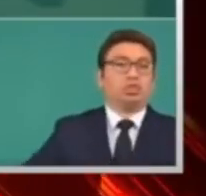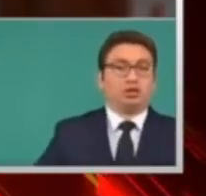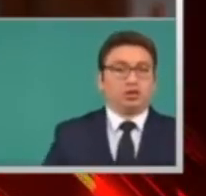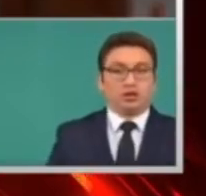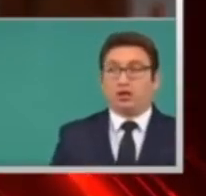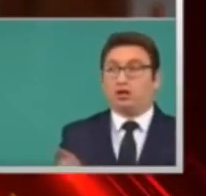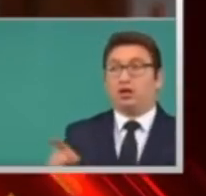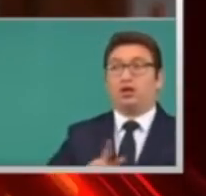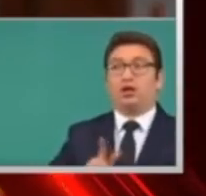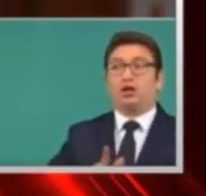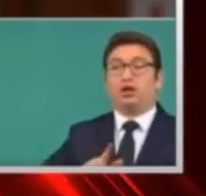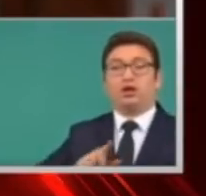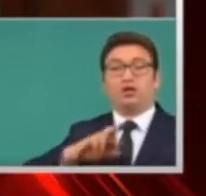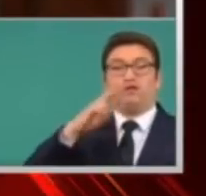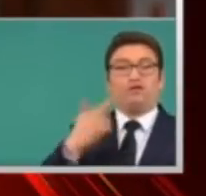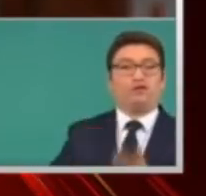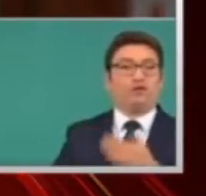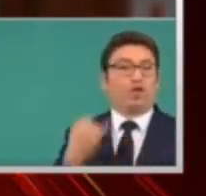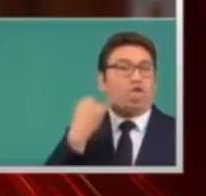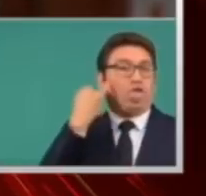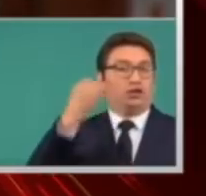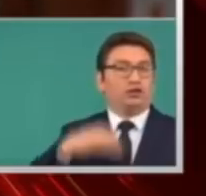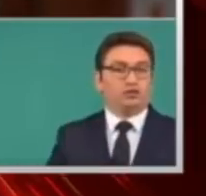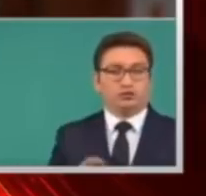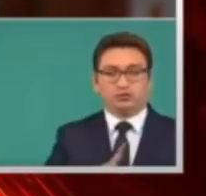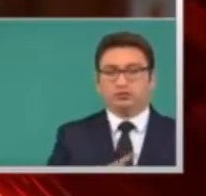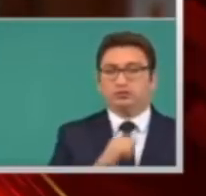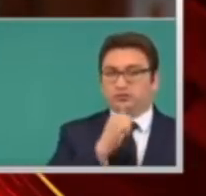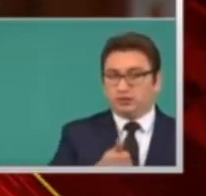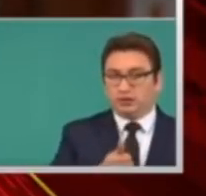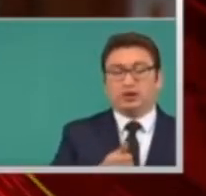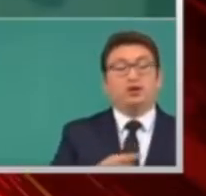yo soy a veces